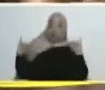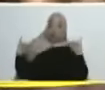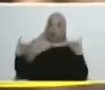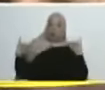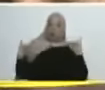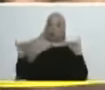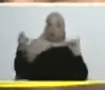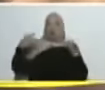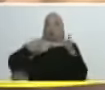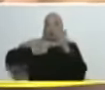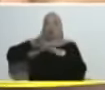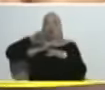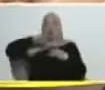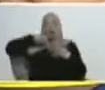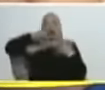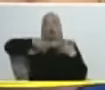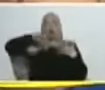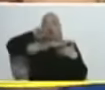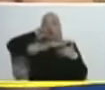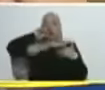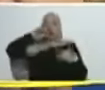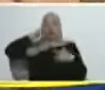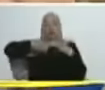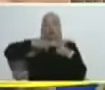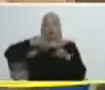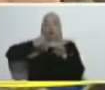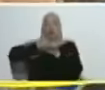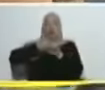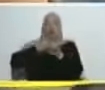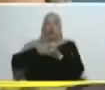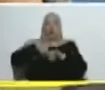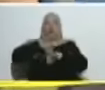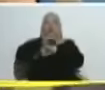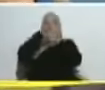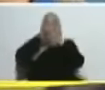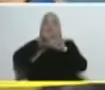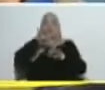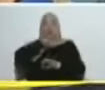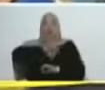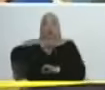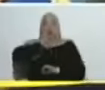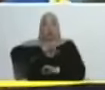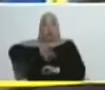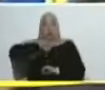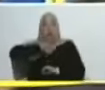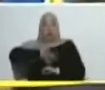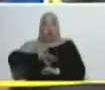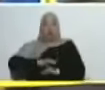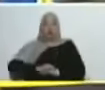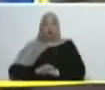para construir la prosperidad, para construir la felicidad social.